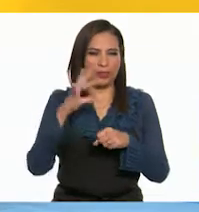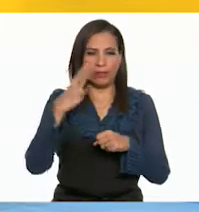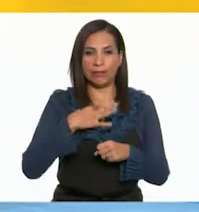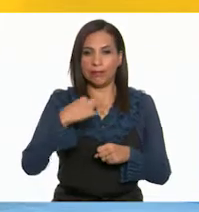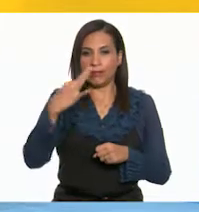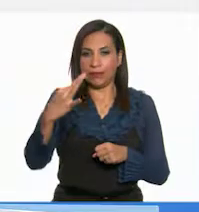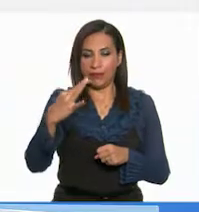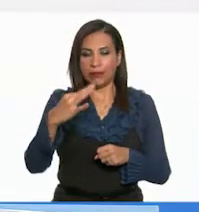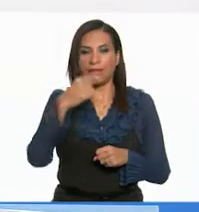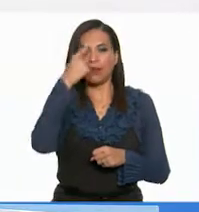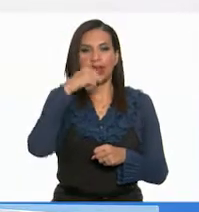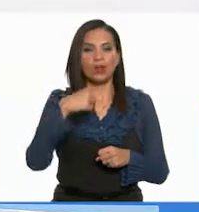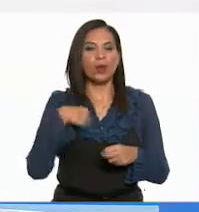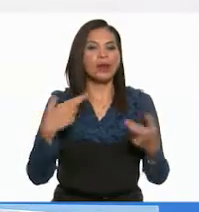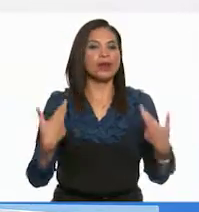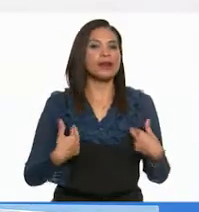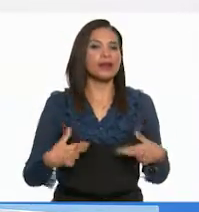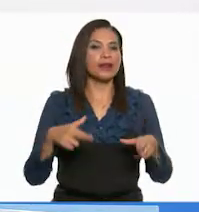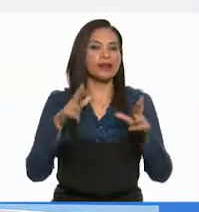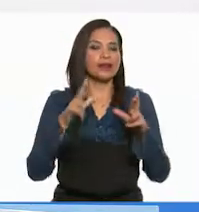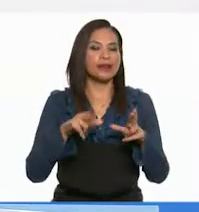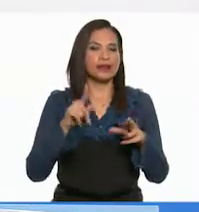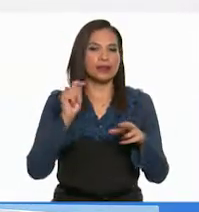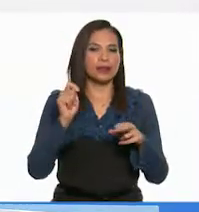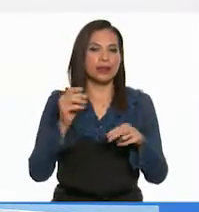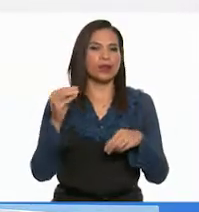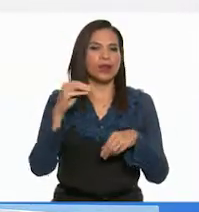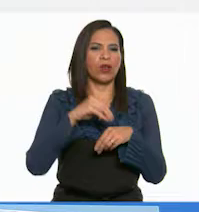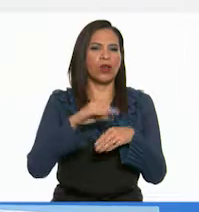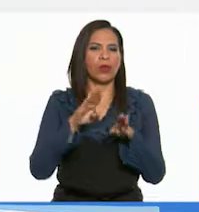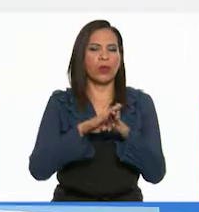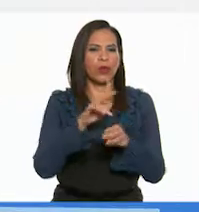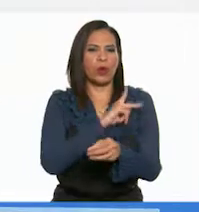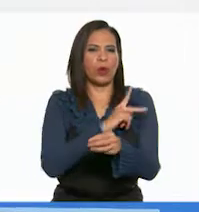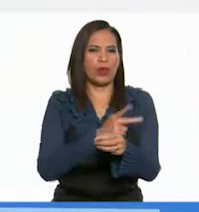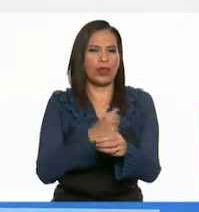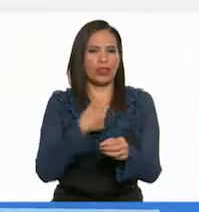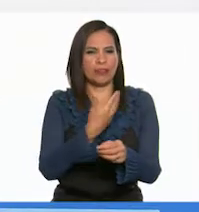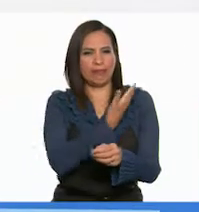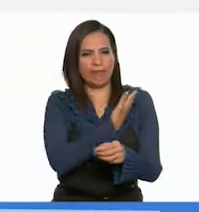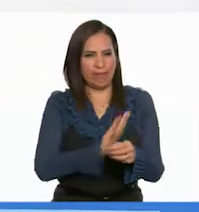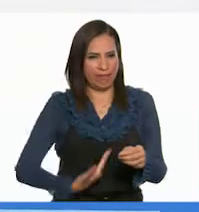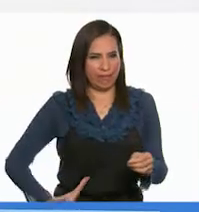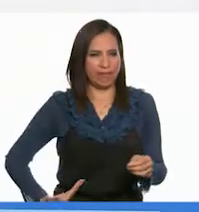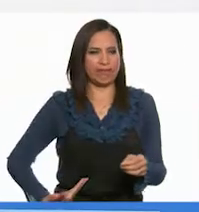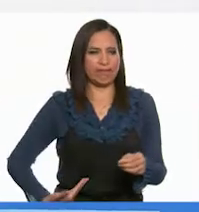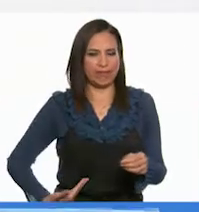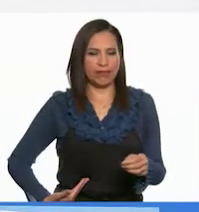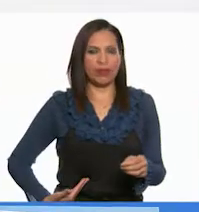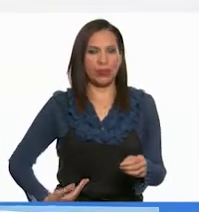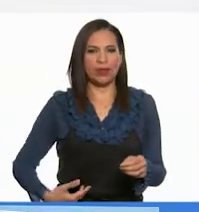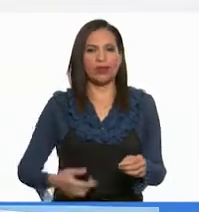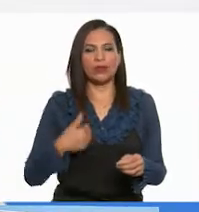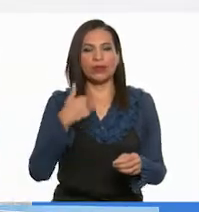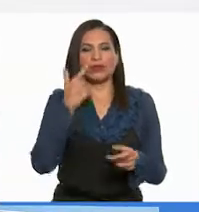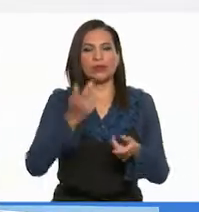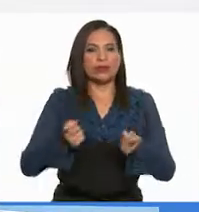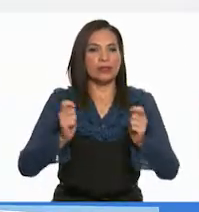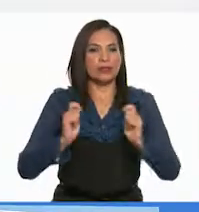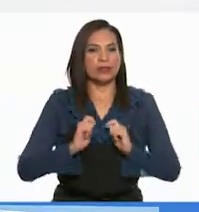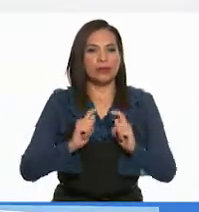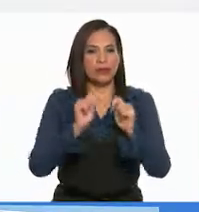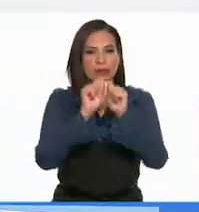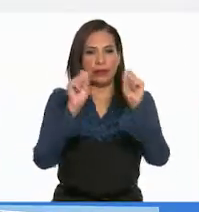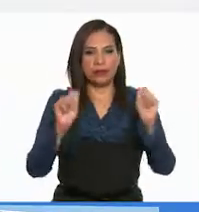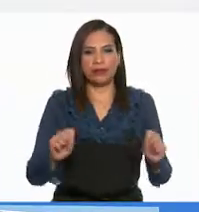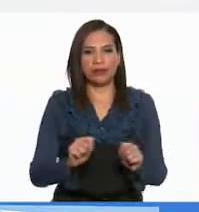eligió para ser el representante del Poder Ejecutivo, es decir, el presidente. Y me quisieron dar el título